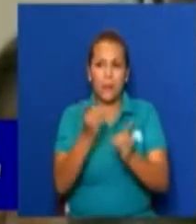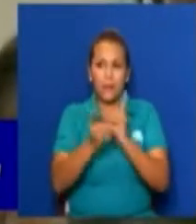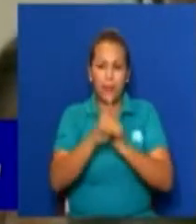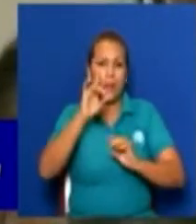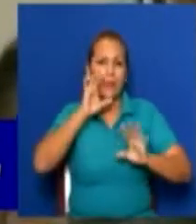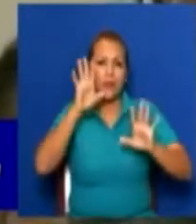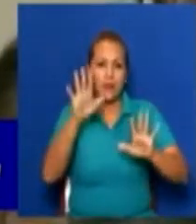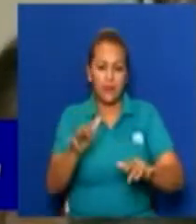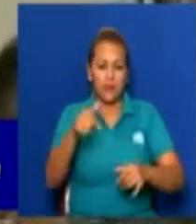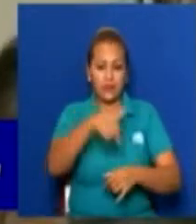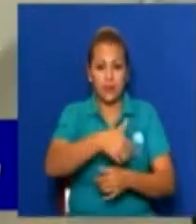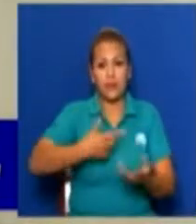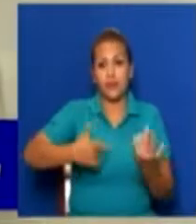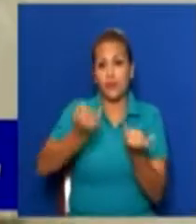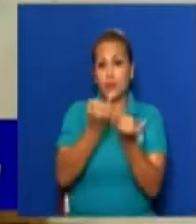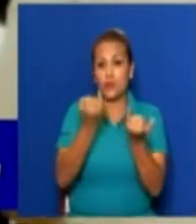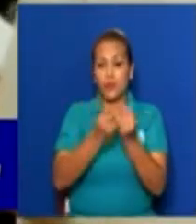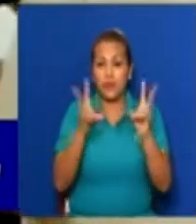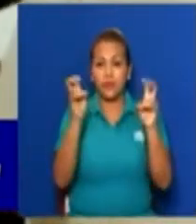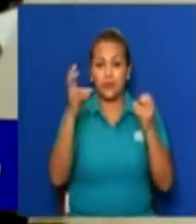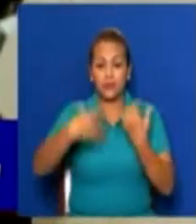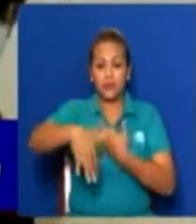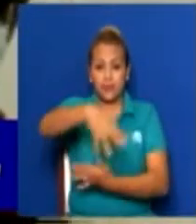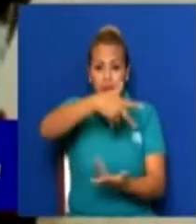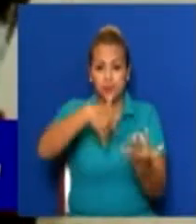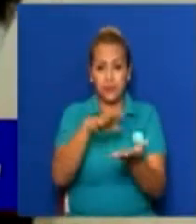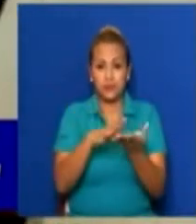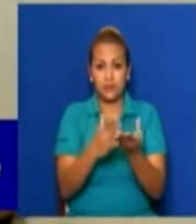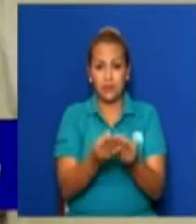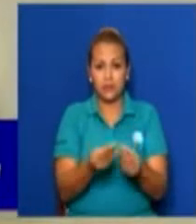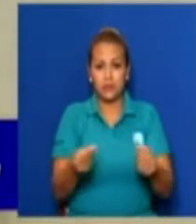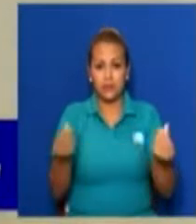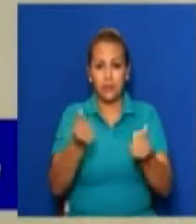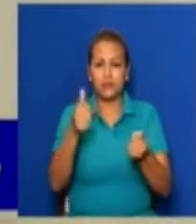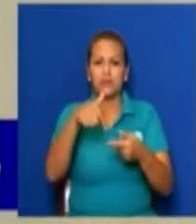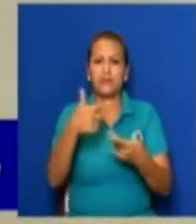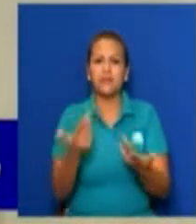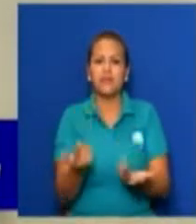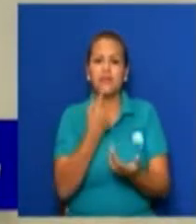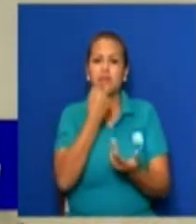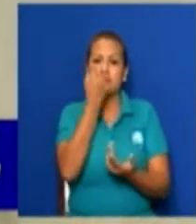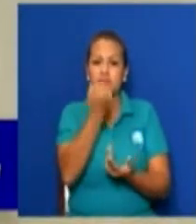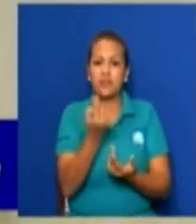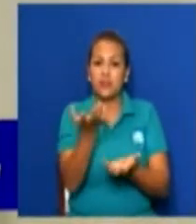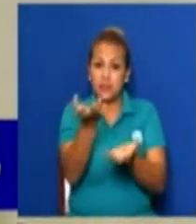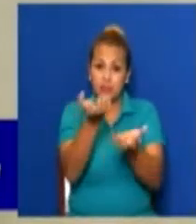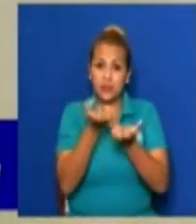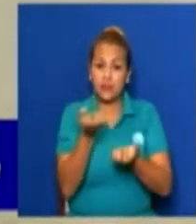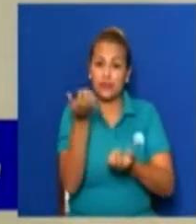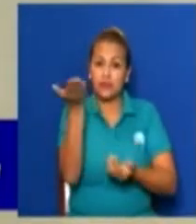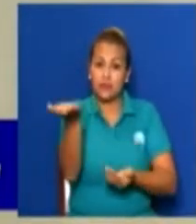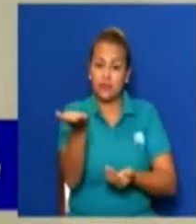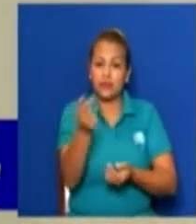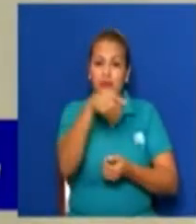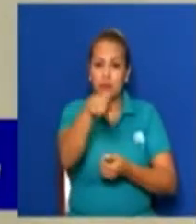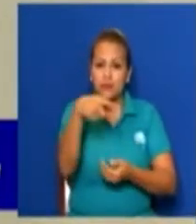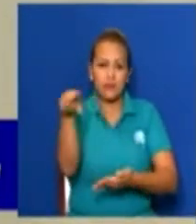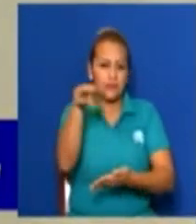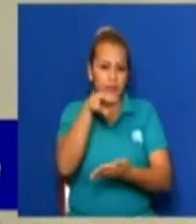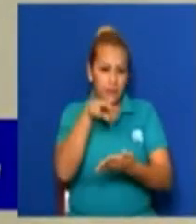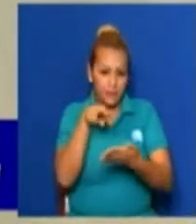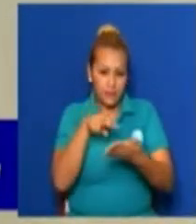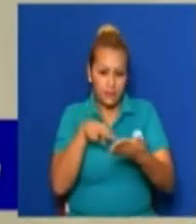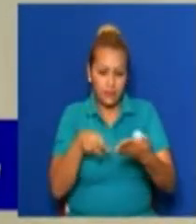También alrededor del tema de la tierra que habló Yolandita, queremos pedirle de que se revise